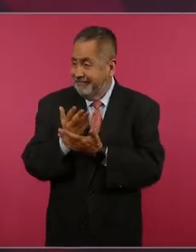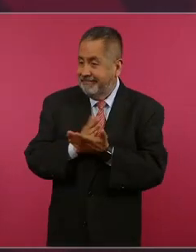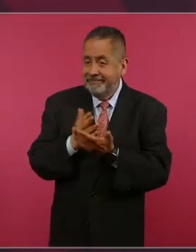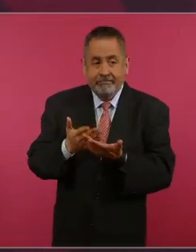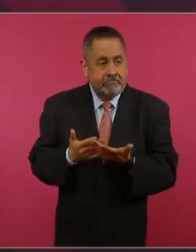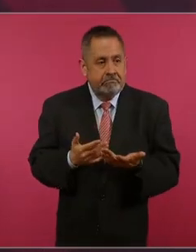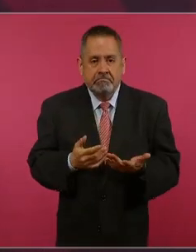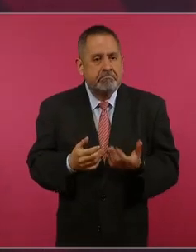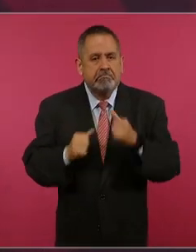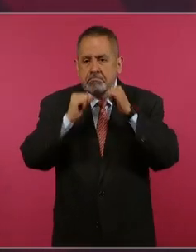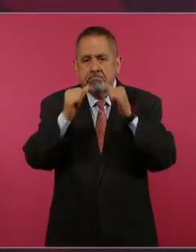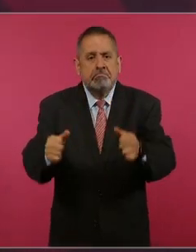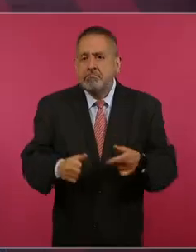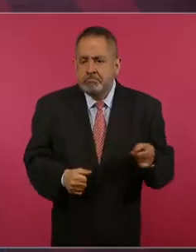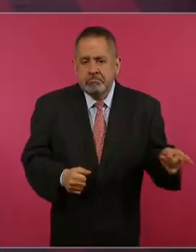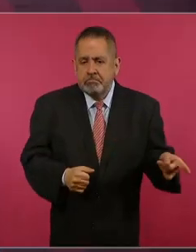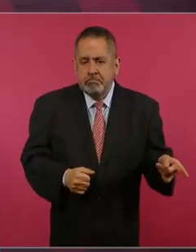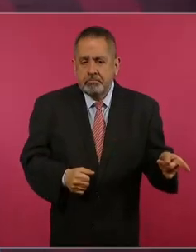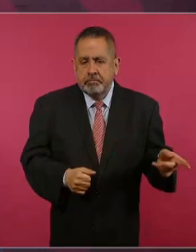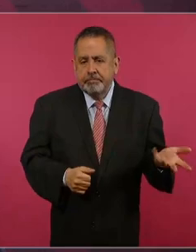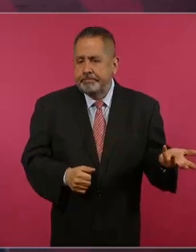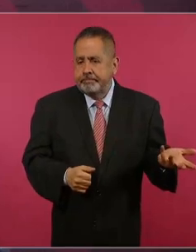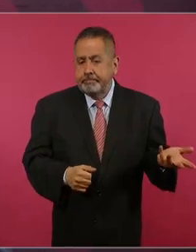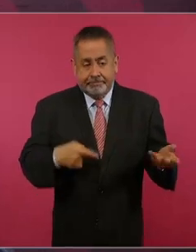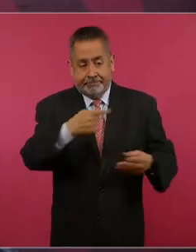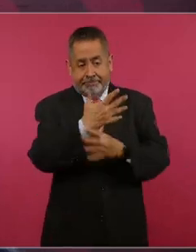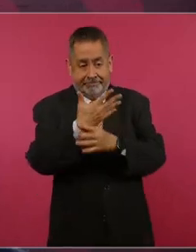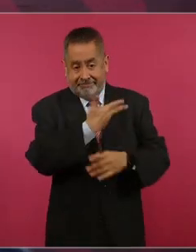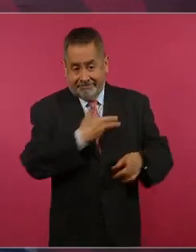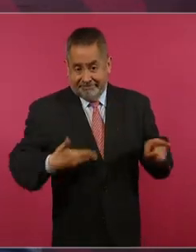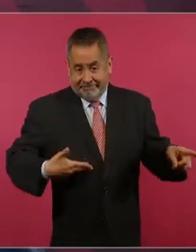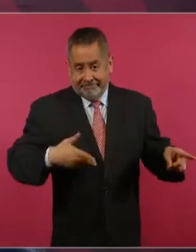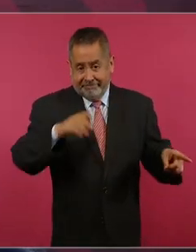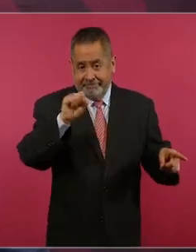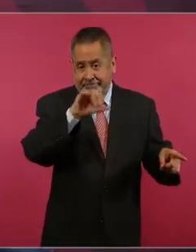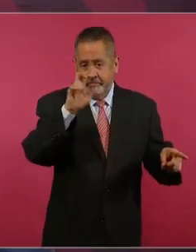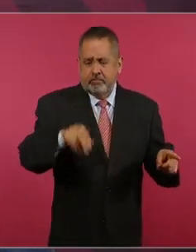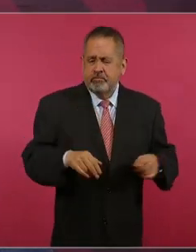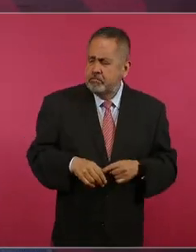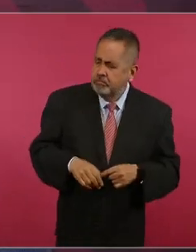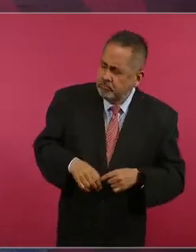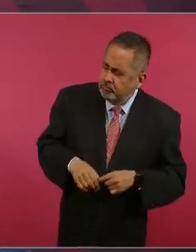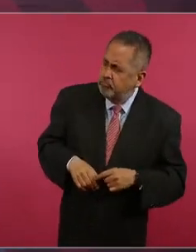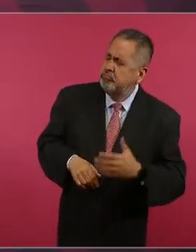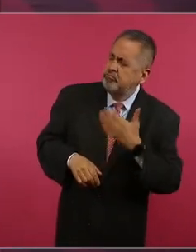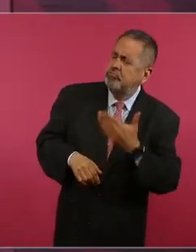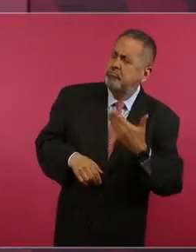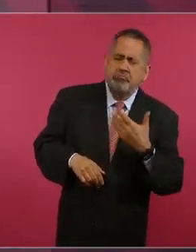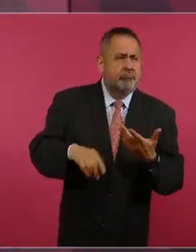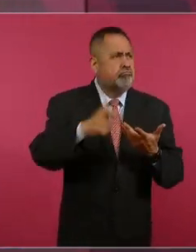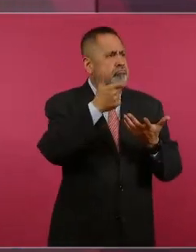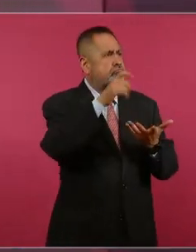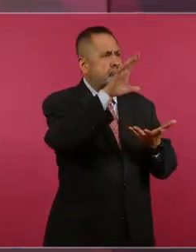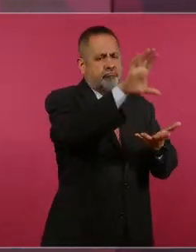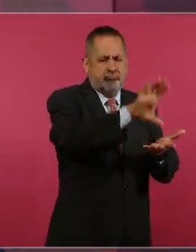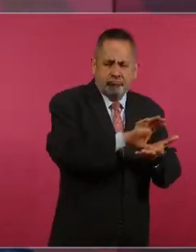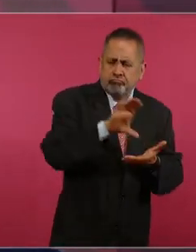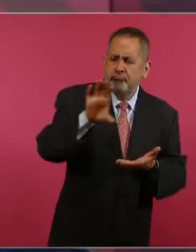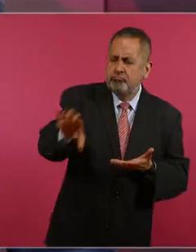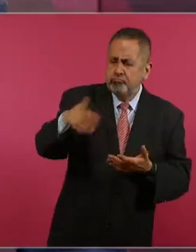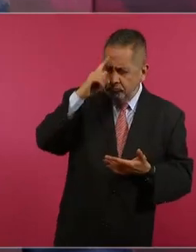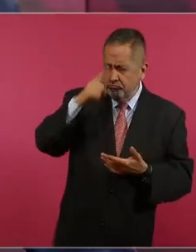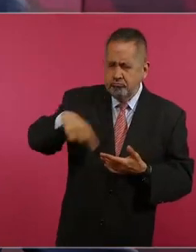fondos, llegó a decir de que no veía mal que esos fondos se utilizaran para ayudar